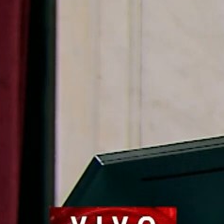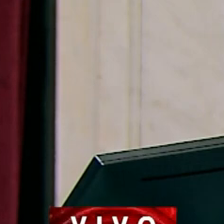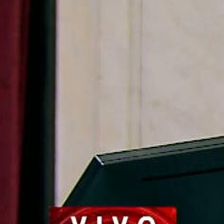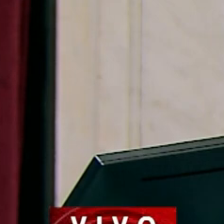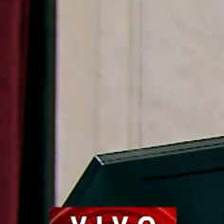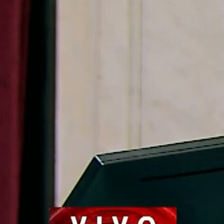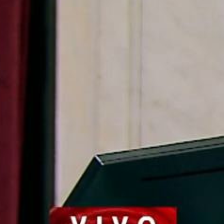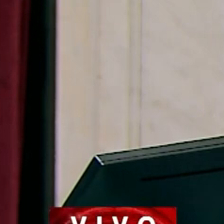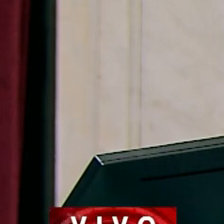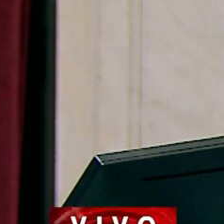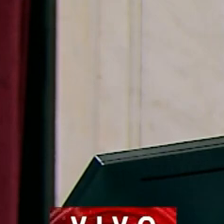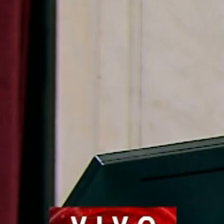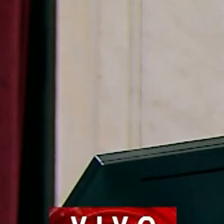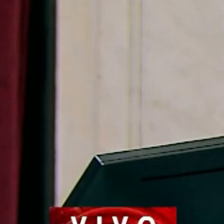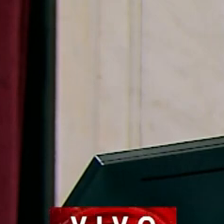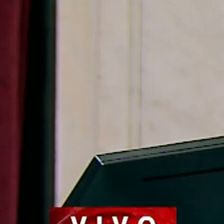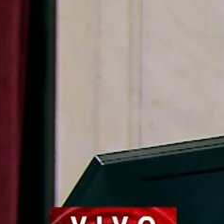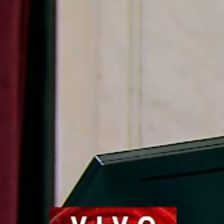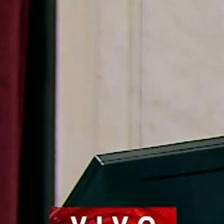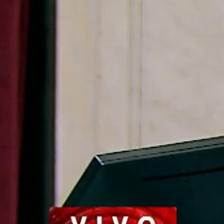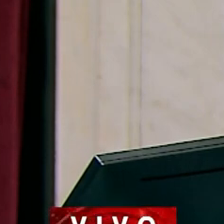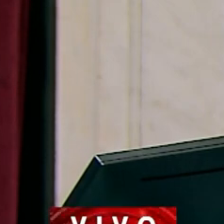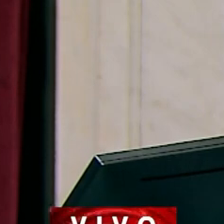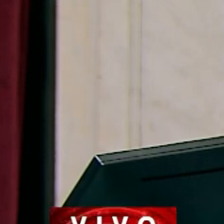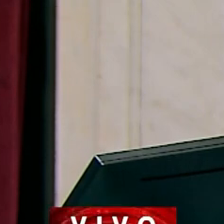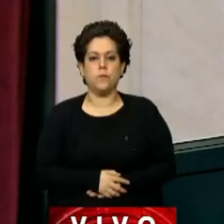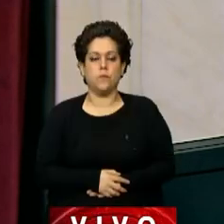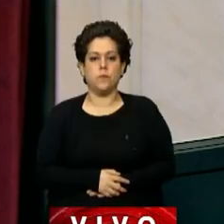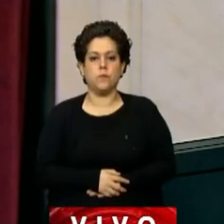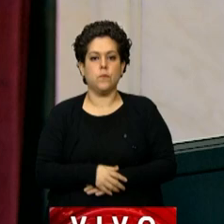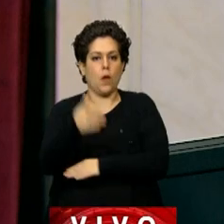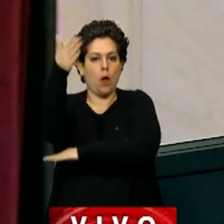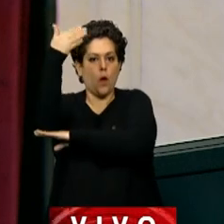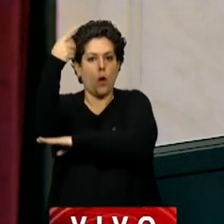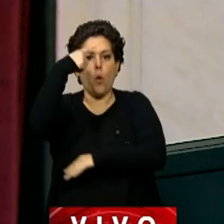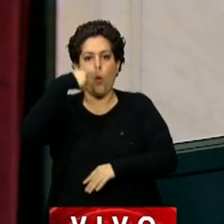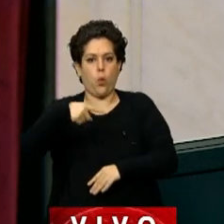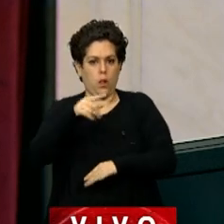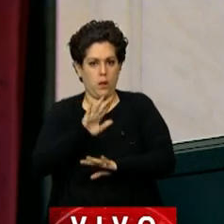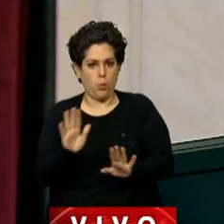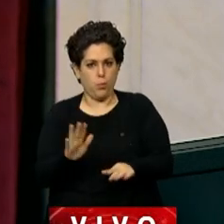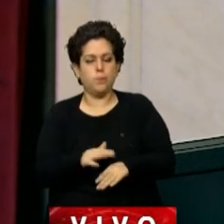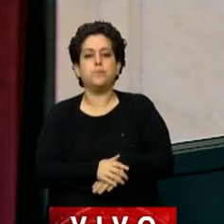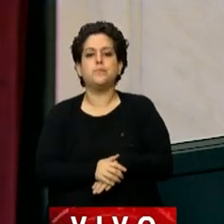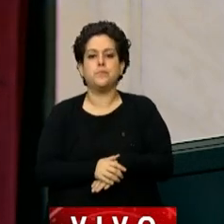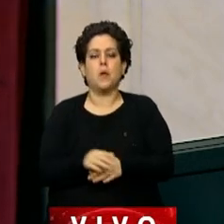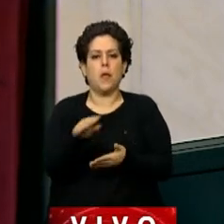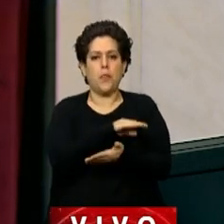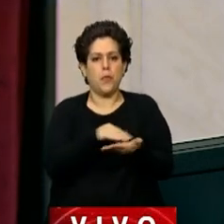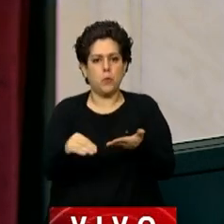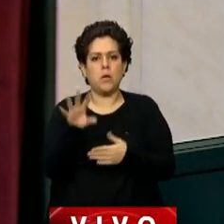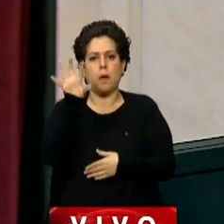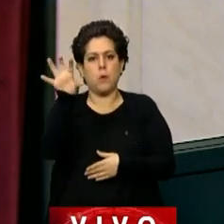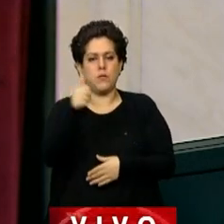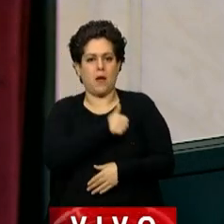Le pido a los diputados que se vayan logueando. Hace uso de la palabra el último orador, que es el diputado por la provincia